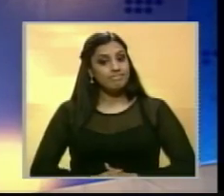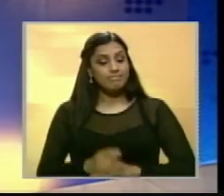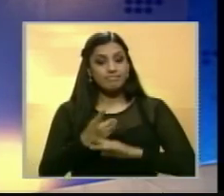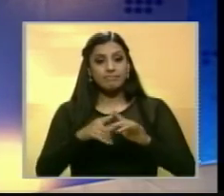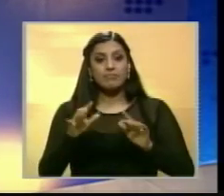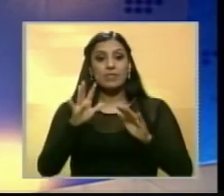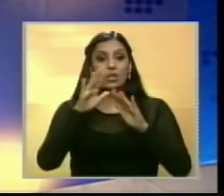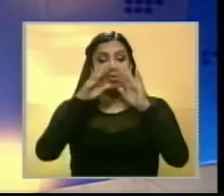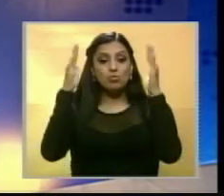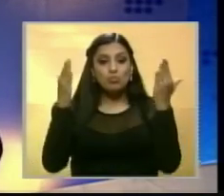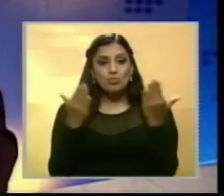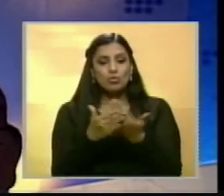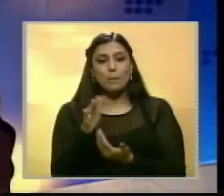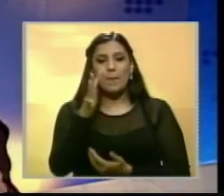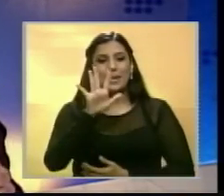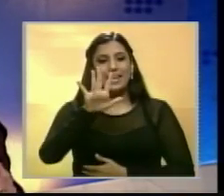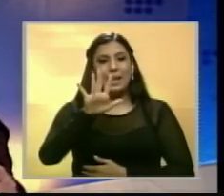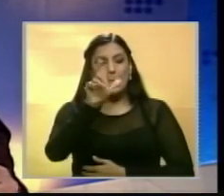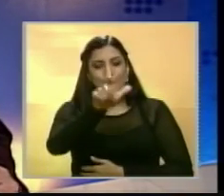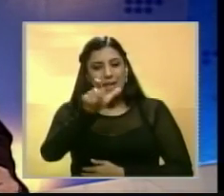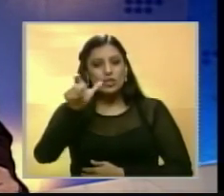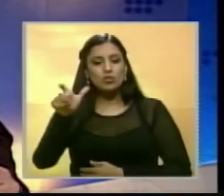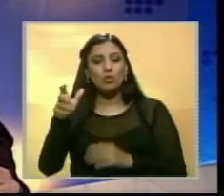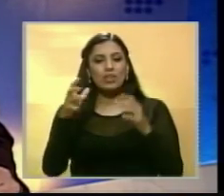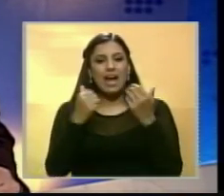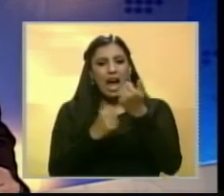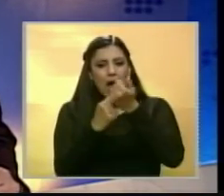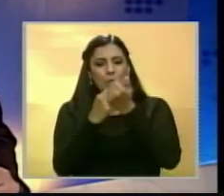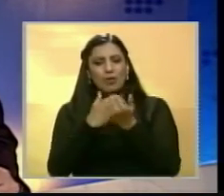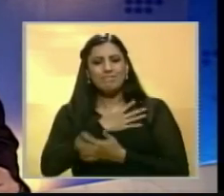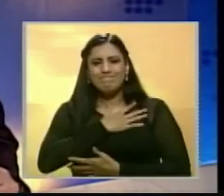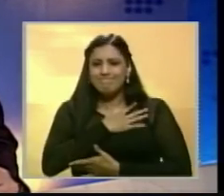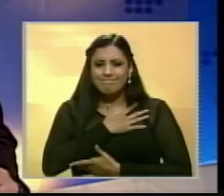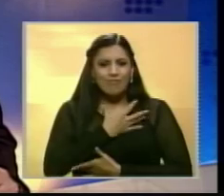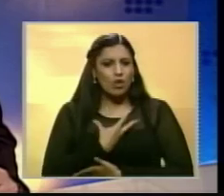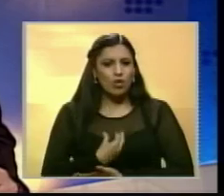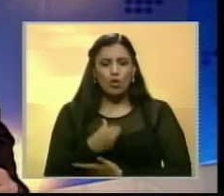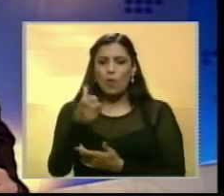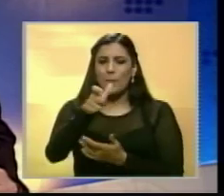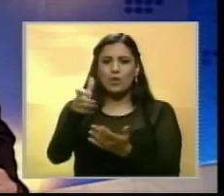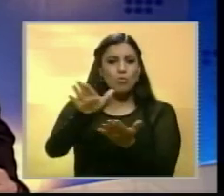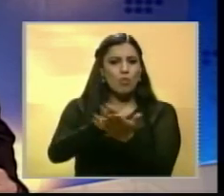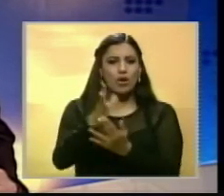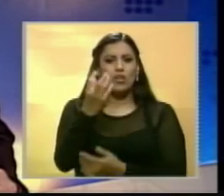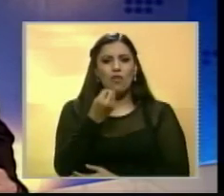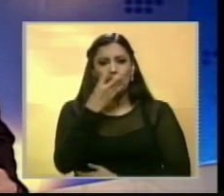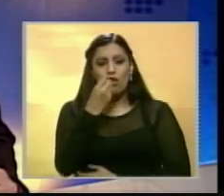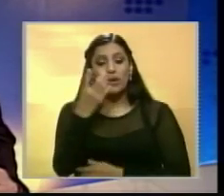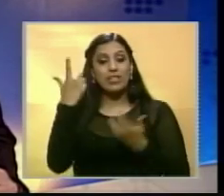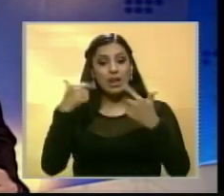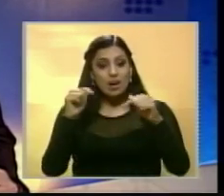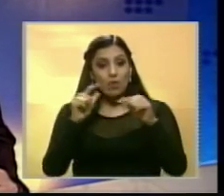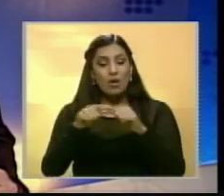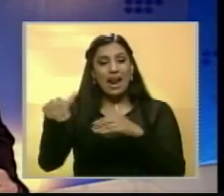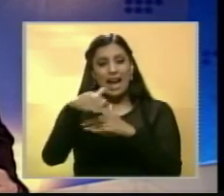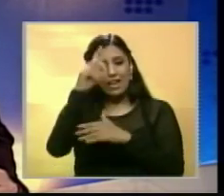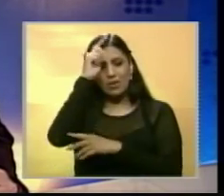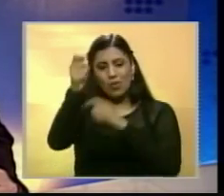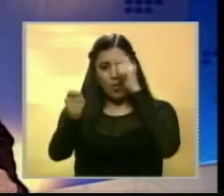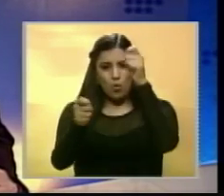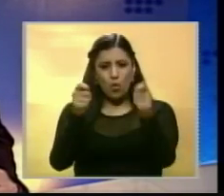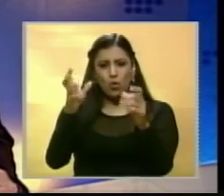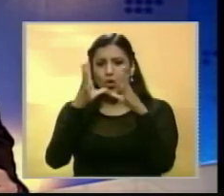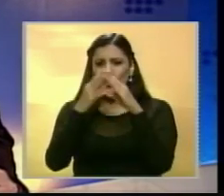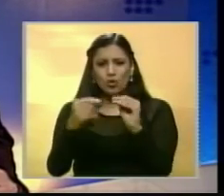Alrededor del mundo, gran cantidad de personas se han solidarizado con las víctimas del ataque en Orlando. Homenajes han sido realizados en calles y monumentos